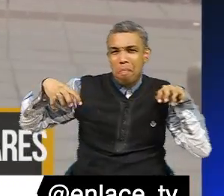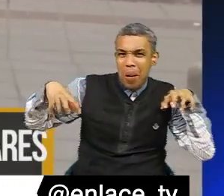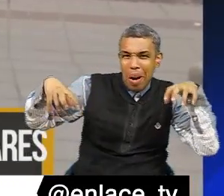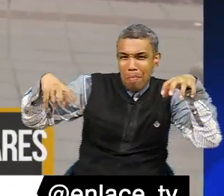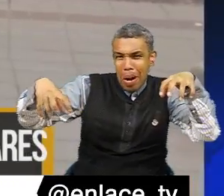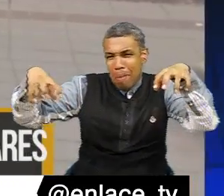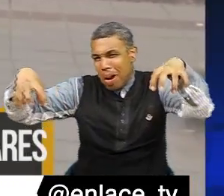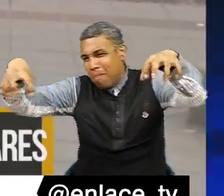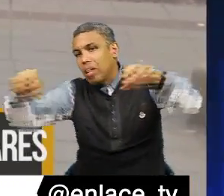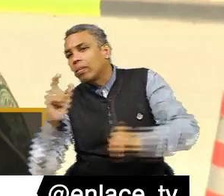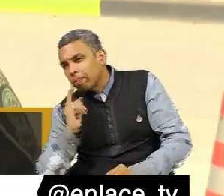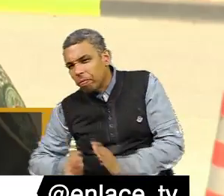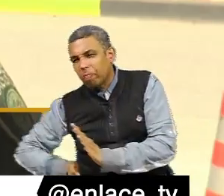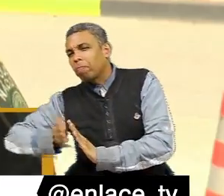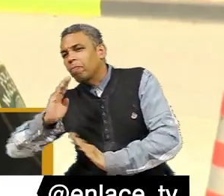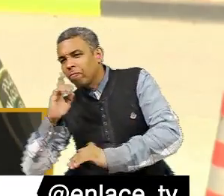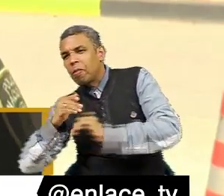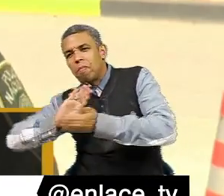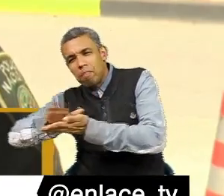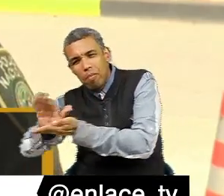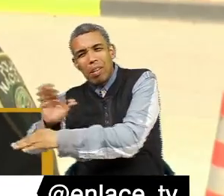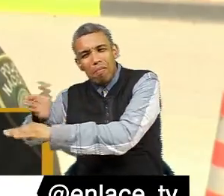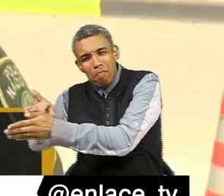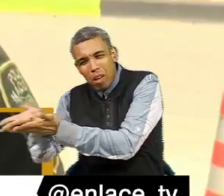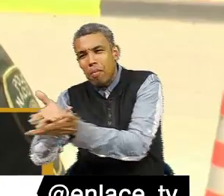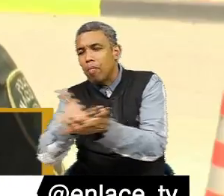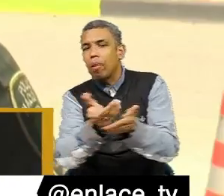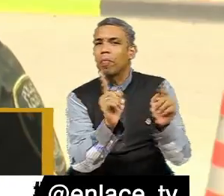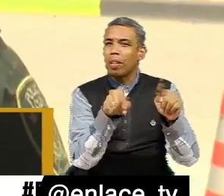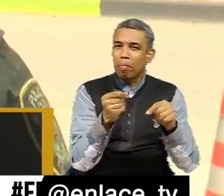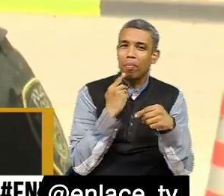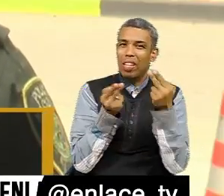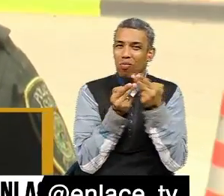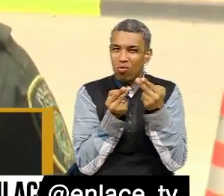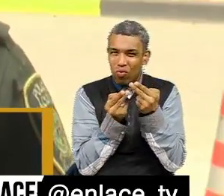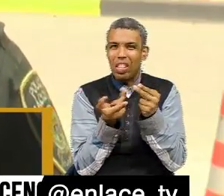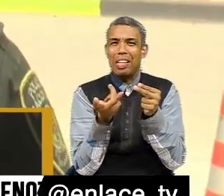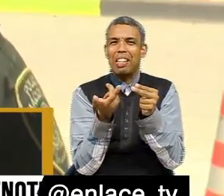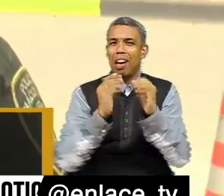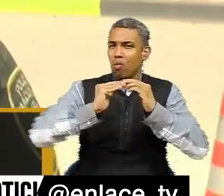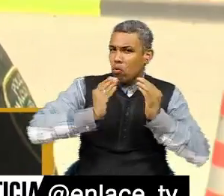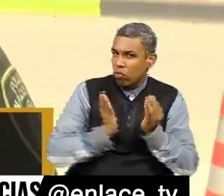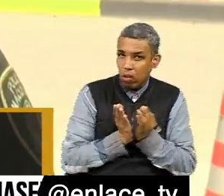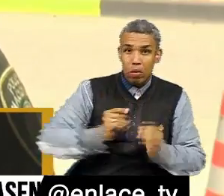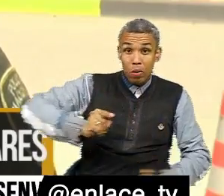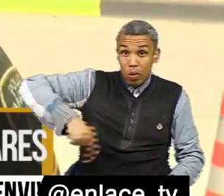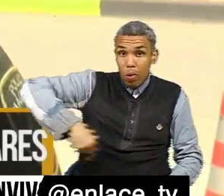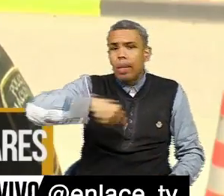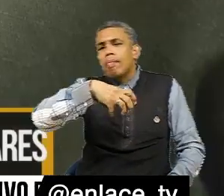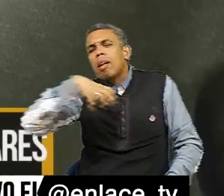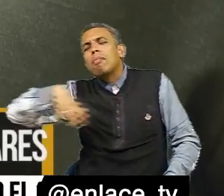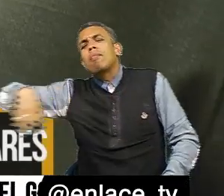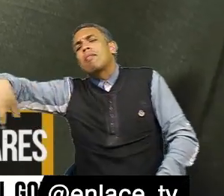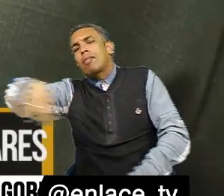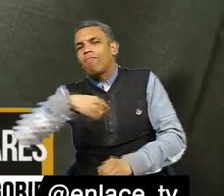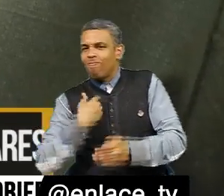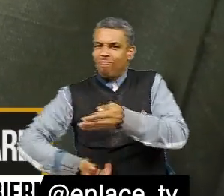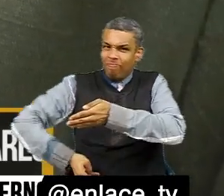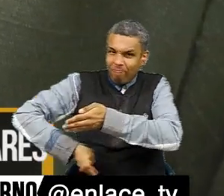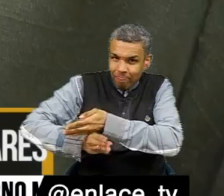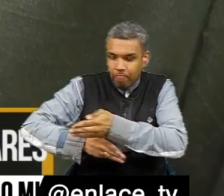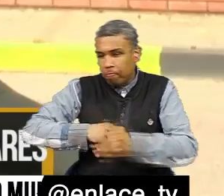las zonas escolares, ahí todo lo que es el SENA, lo que es la UCC, para continuar con esas campañas de sensibilización. Las